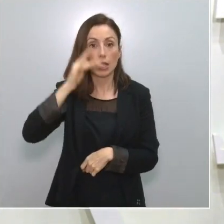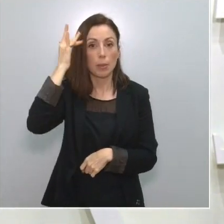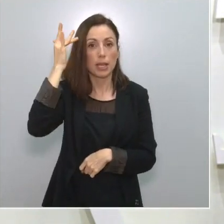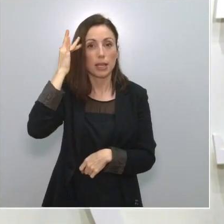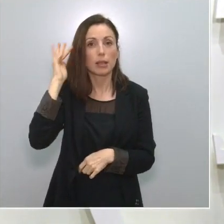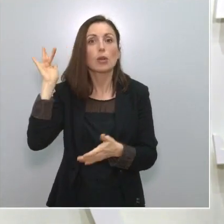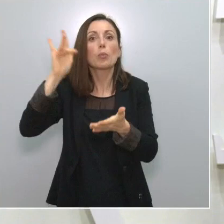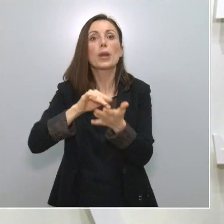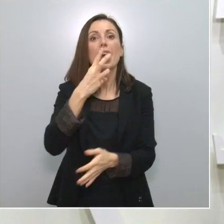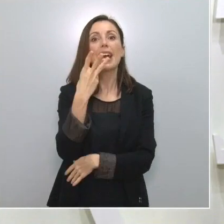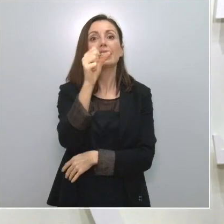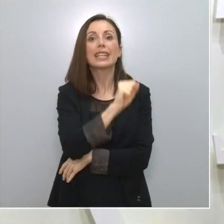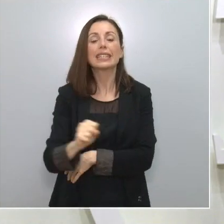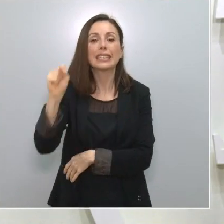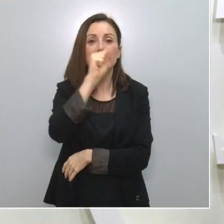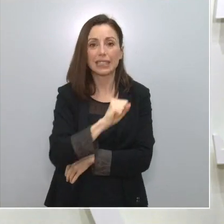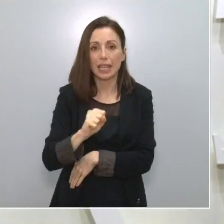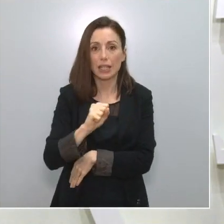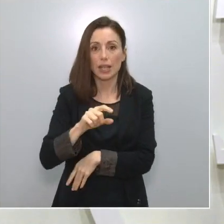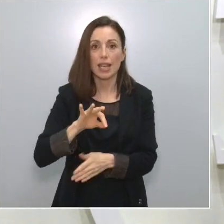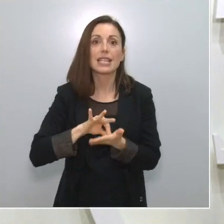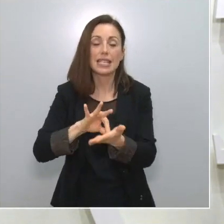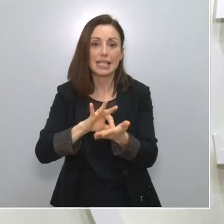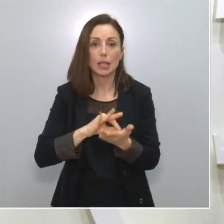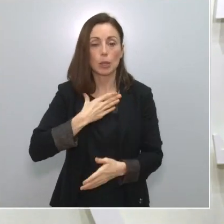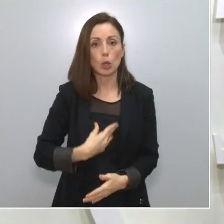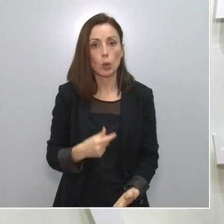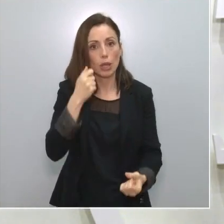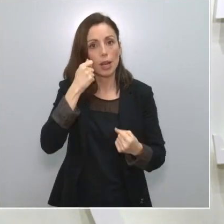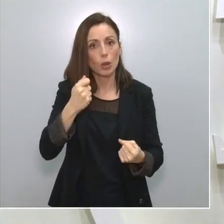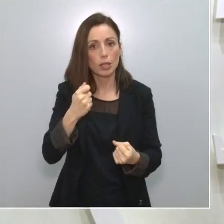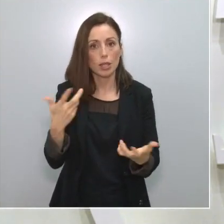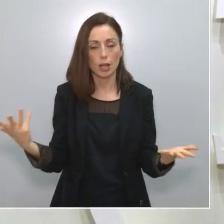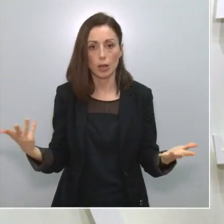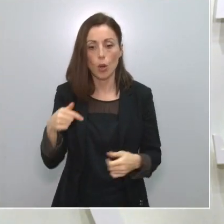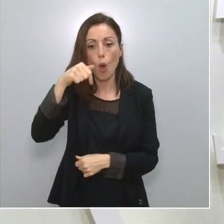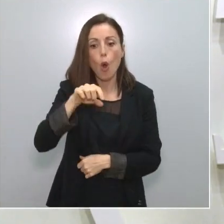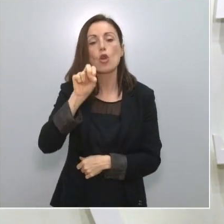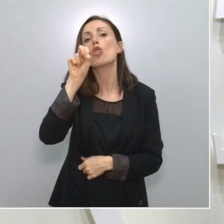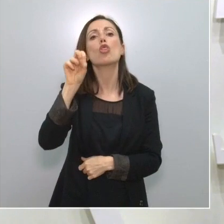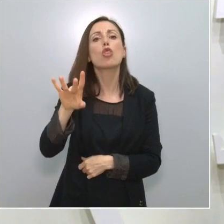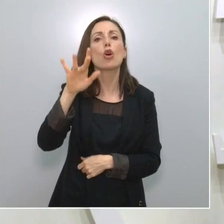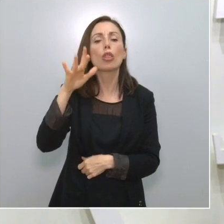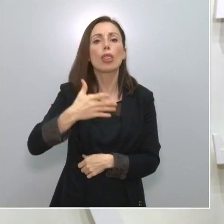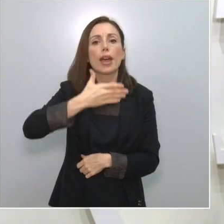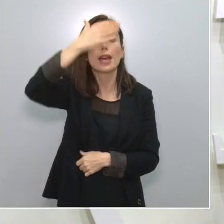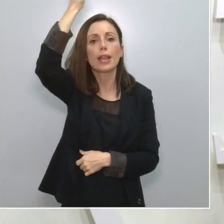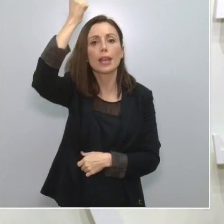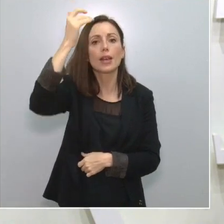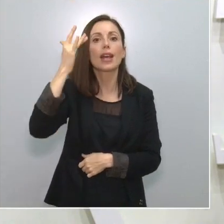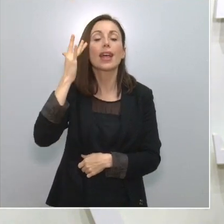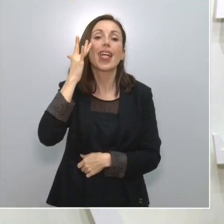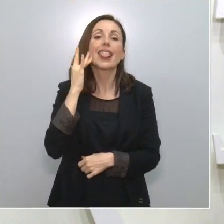se cumplen 30 años de la creación del Servicio Murciano de Salud. Hoy, 12 de abril, es el Día de la